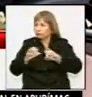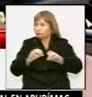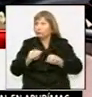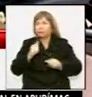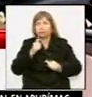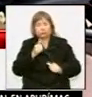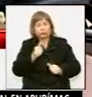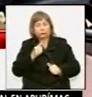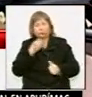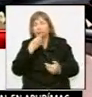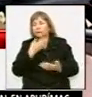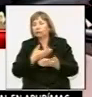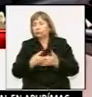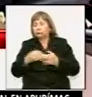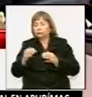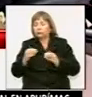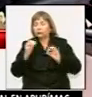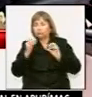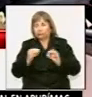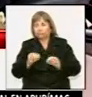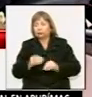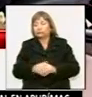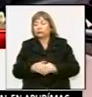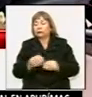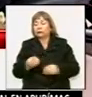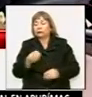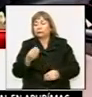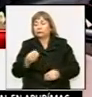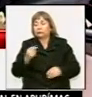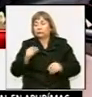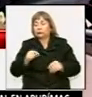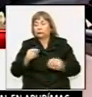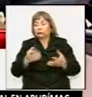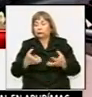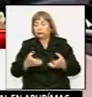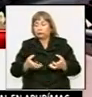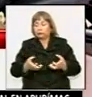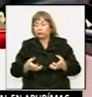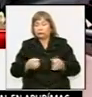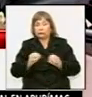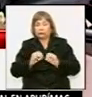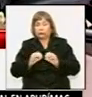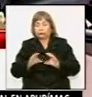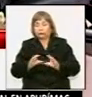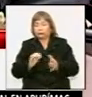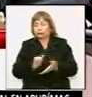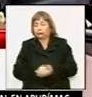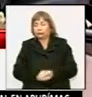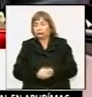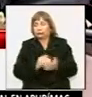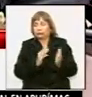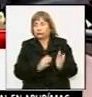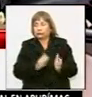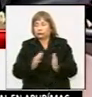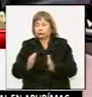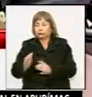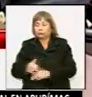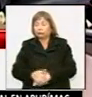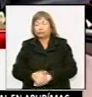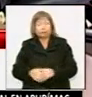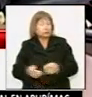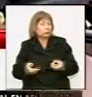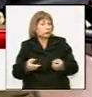que realmente se están tomando porque acá lo que queremos es transparentar los procesos. Y